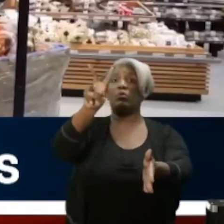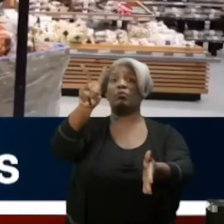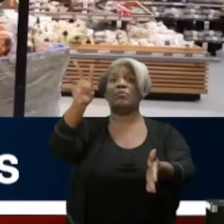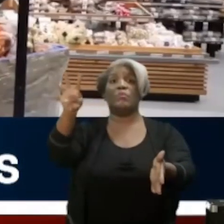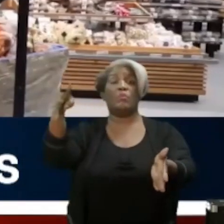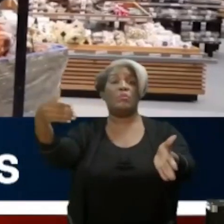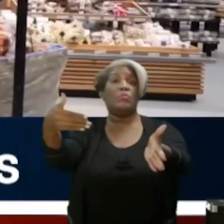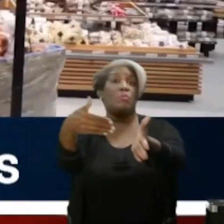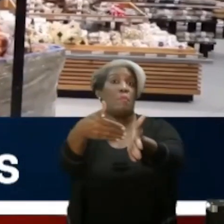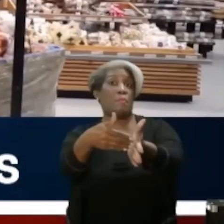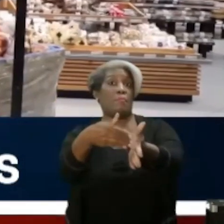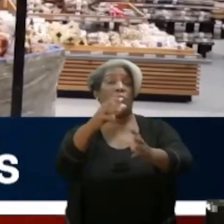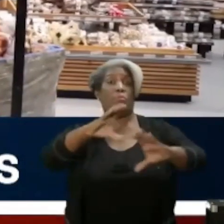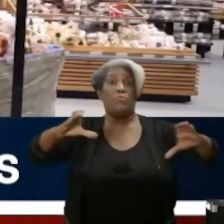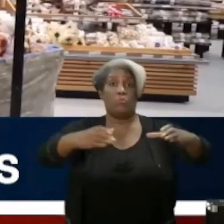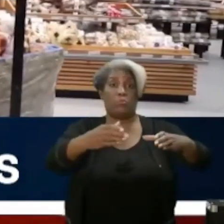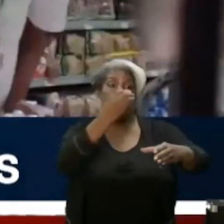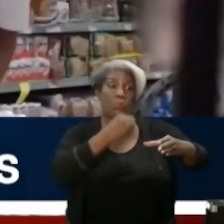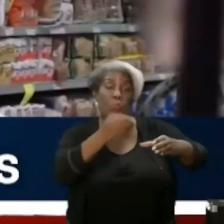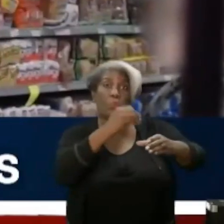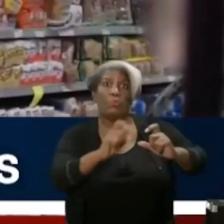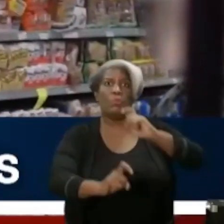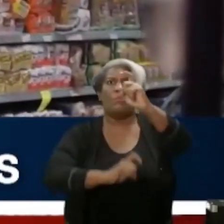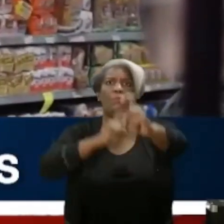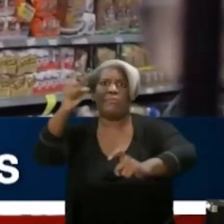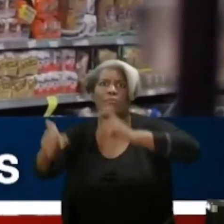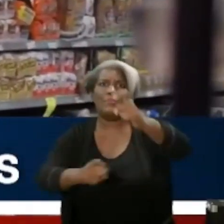combos alimenticios, beneficiando a